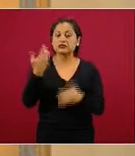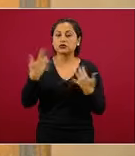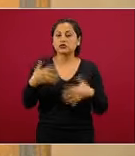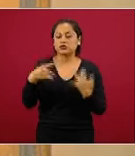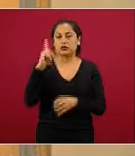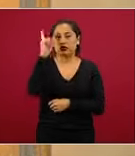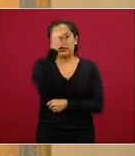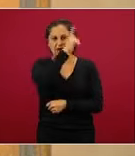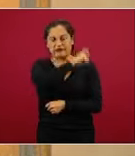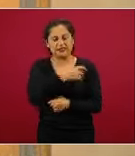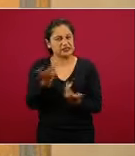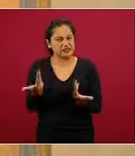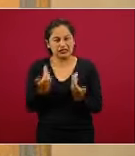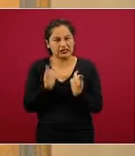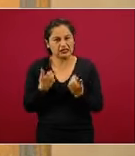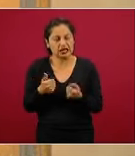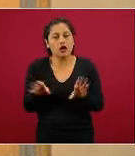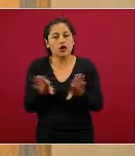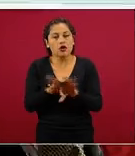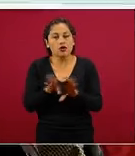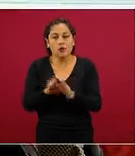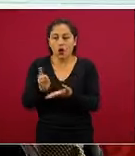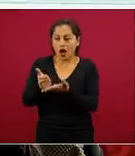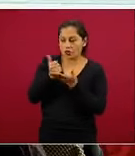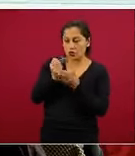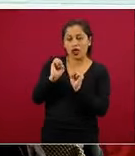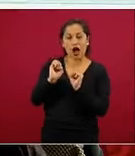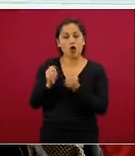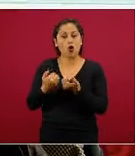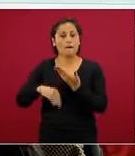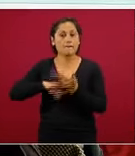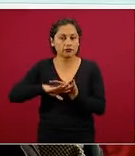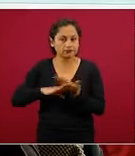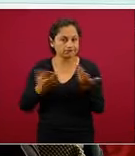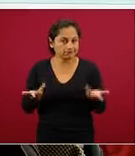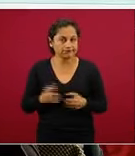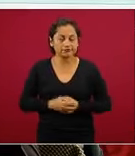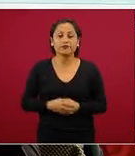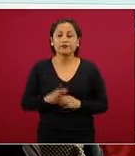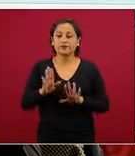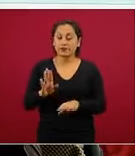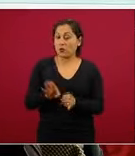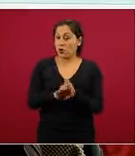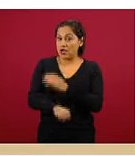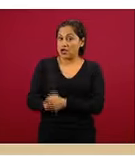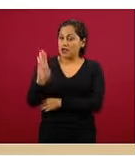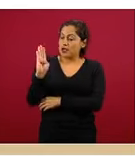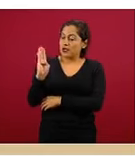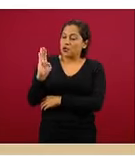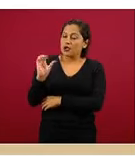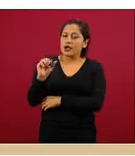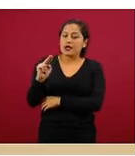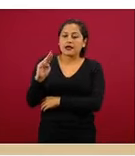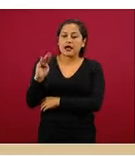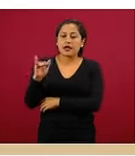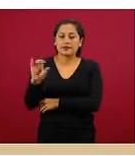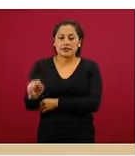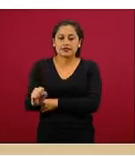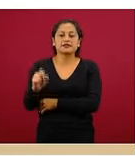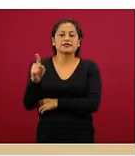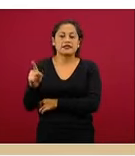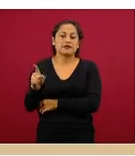entender lo que va a hacer y el perfil de daño que puede causar. Bien, la cannabis sativa L por Linneum, es